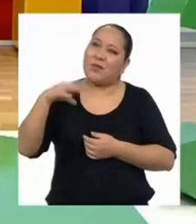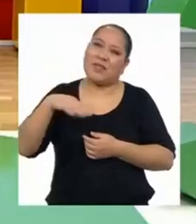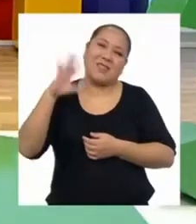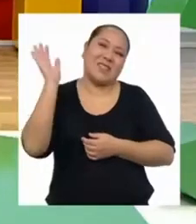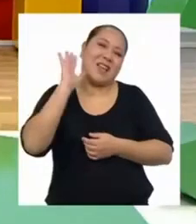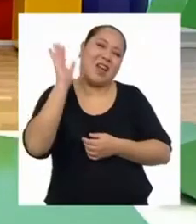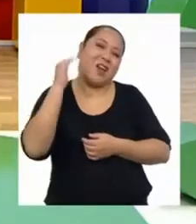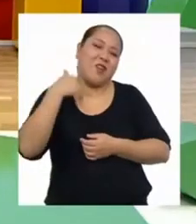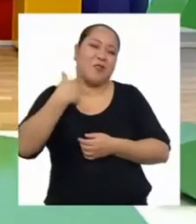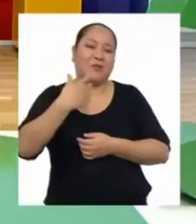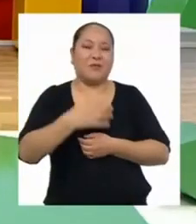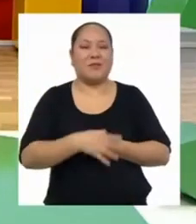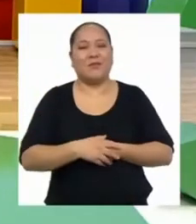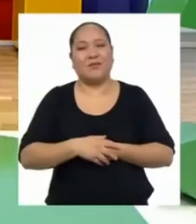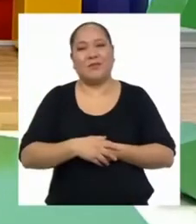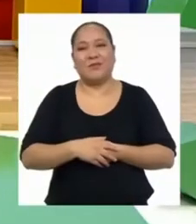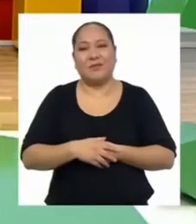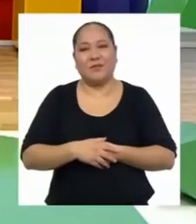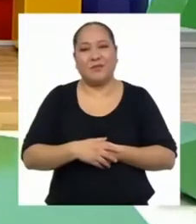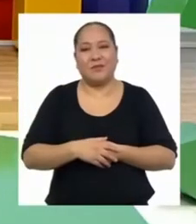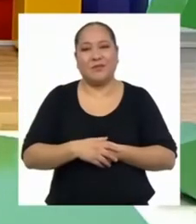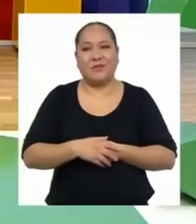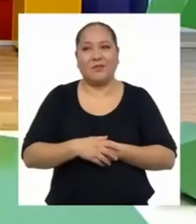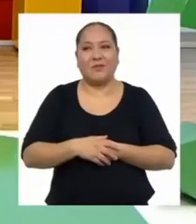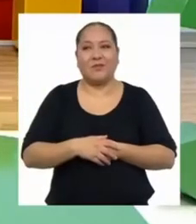vemos.